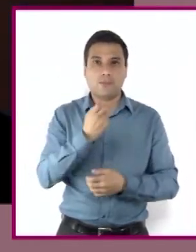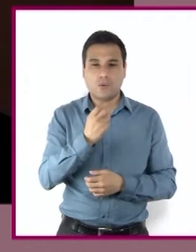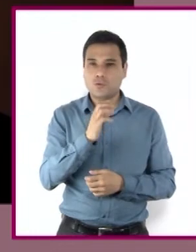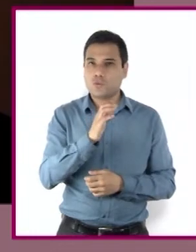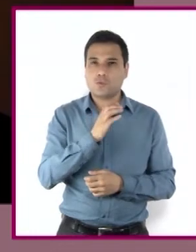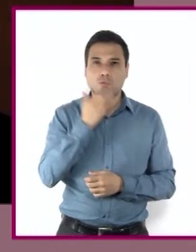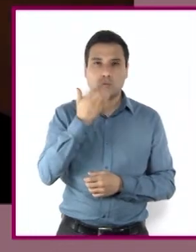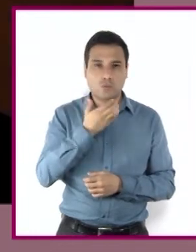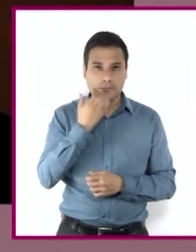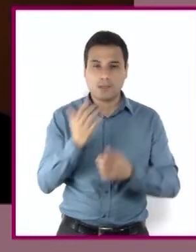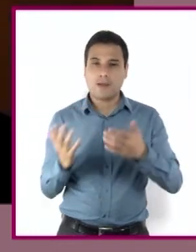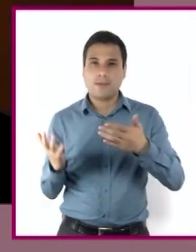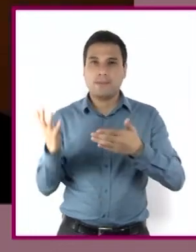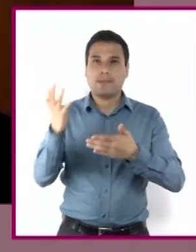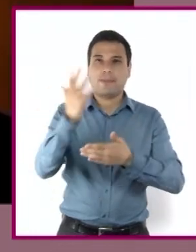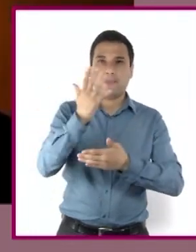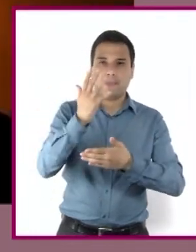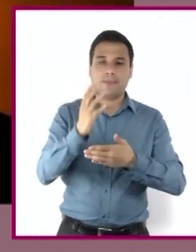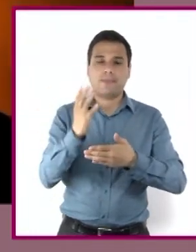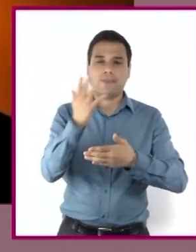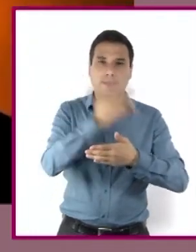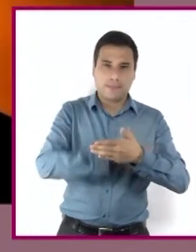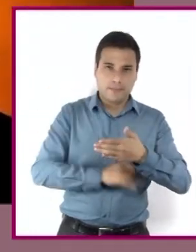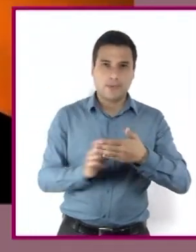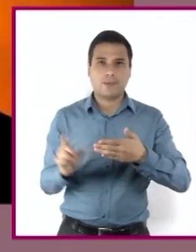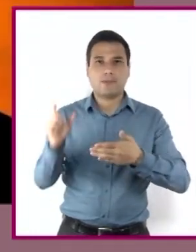uno a su tiempo.